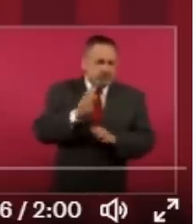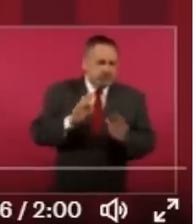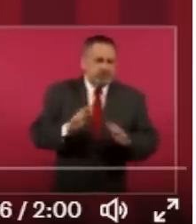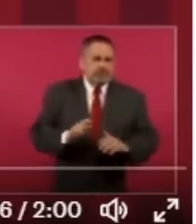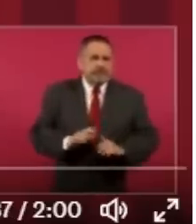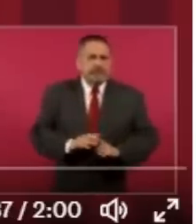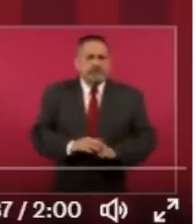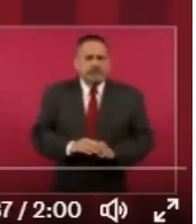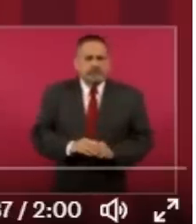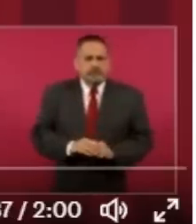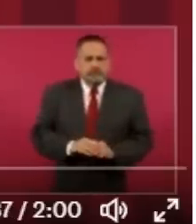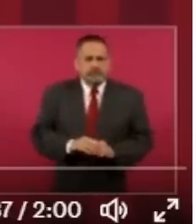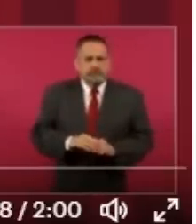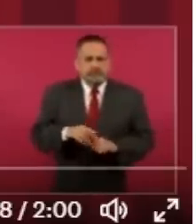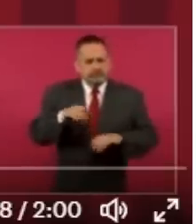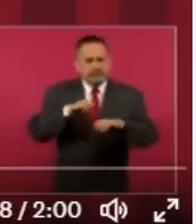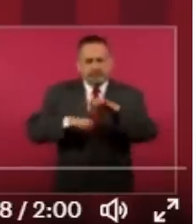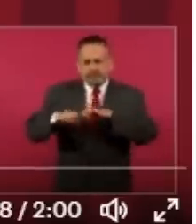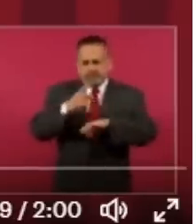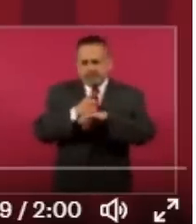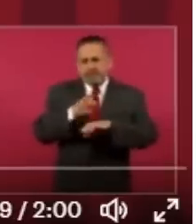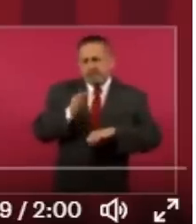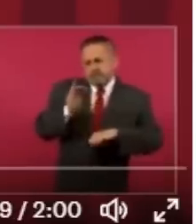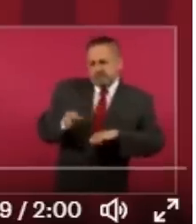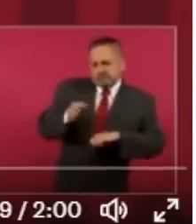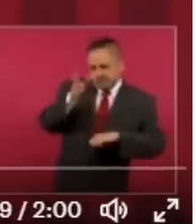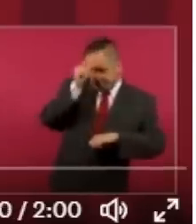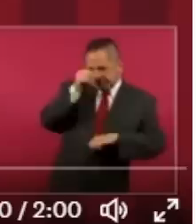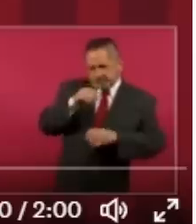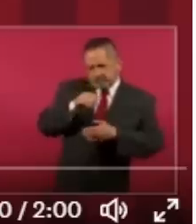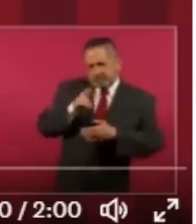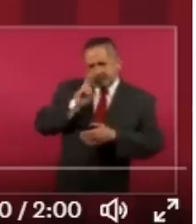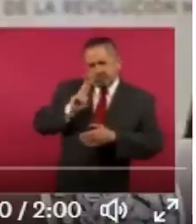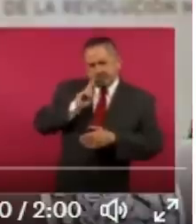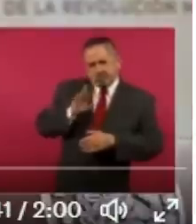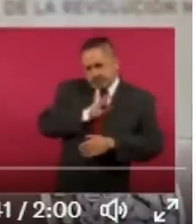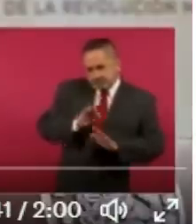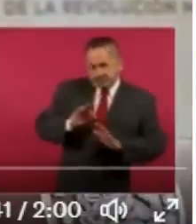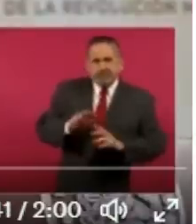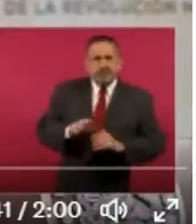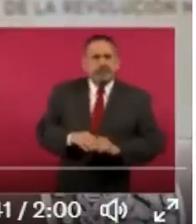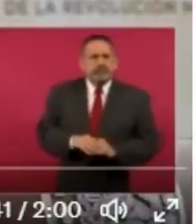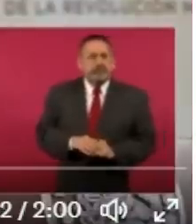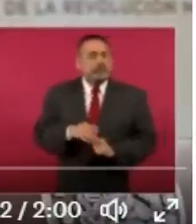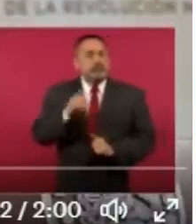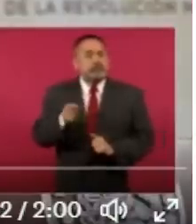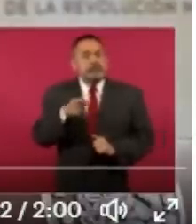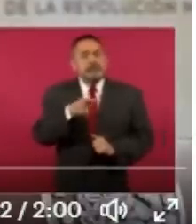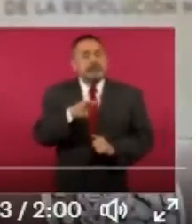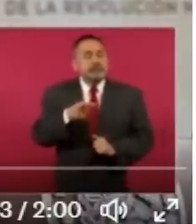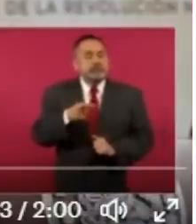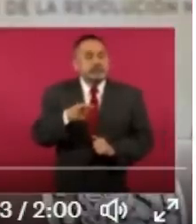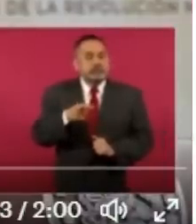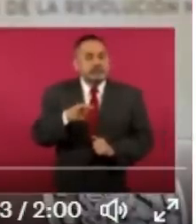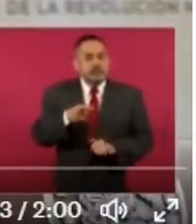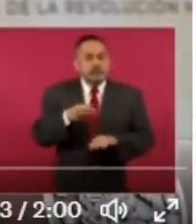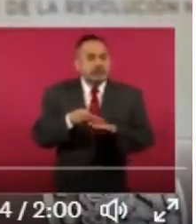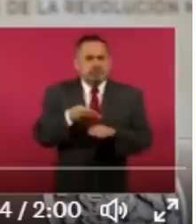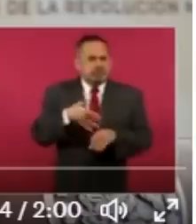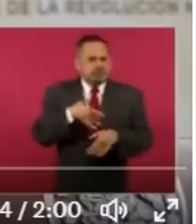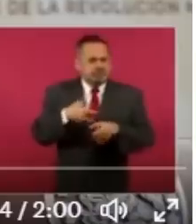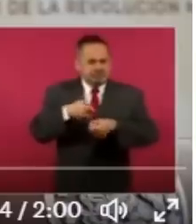este de la embajada tomen nota de que es muy